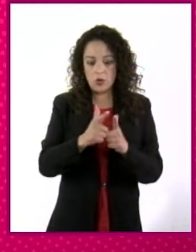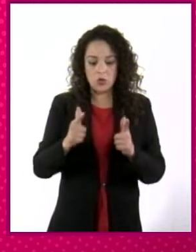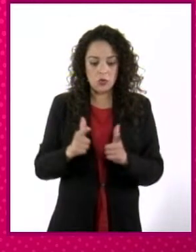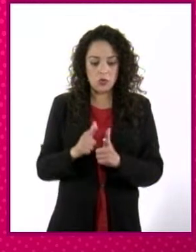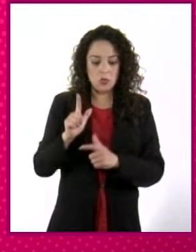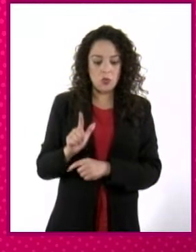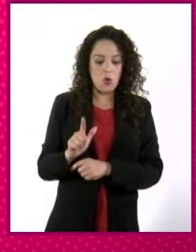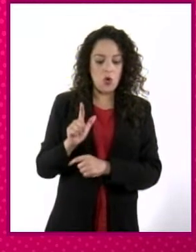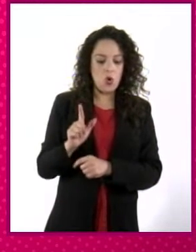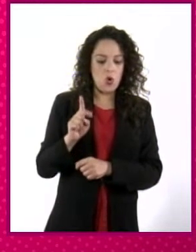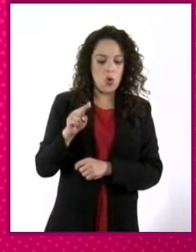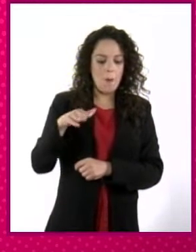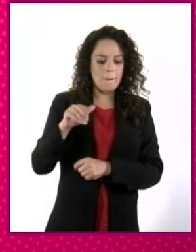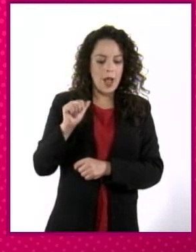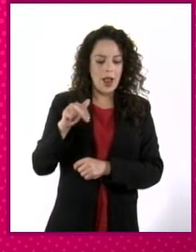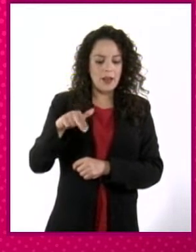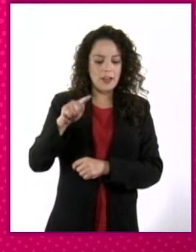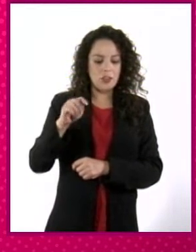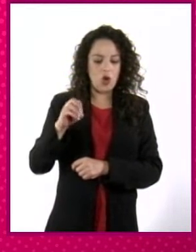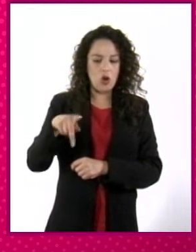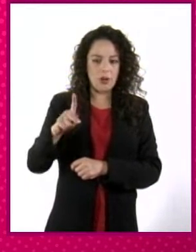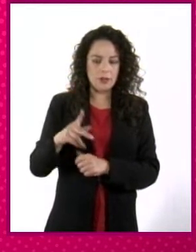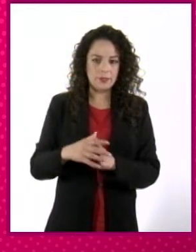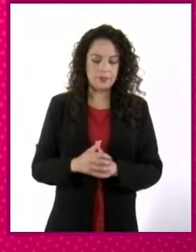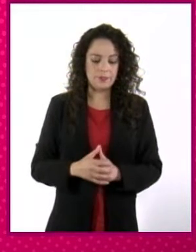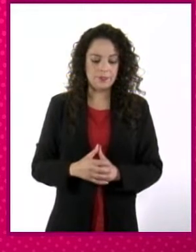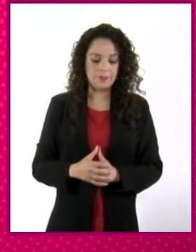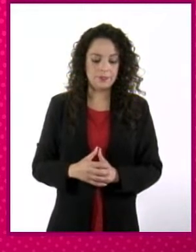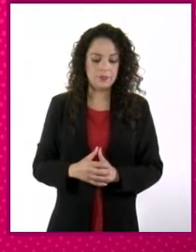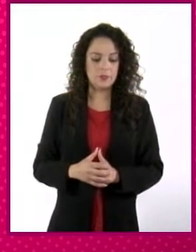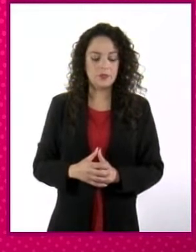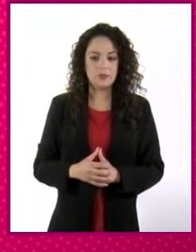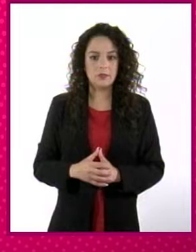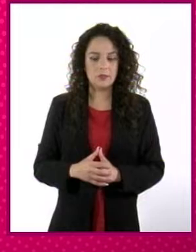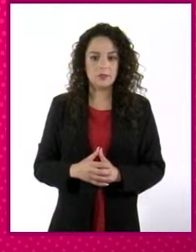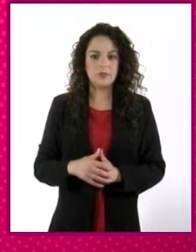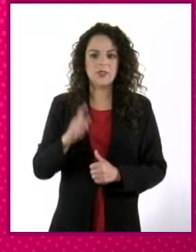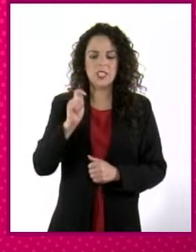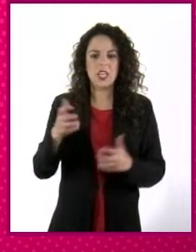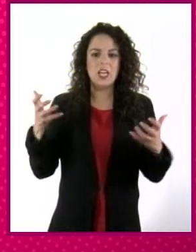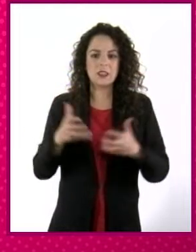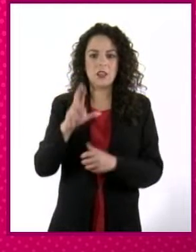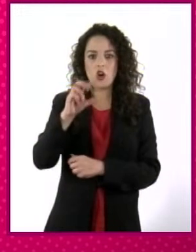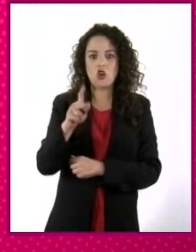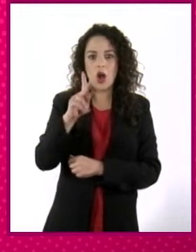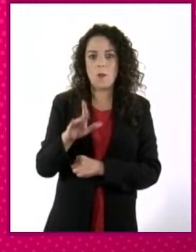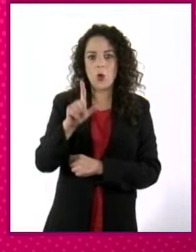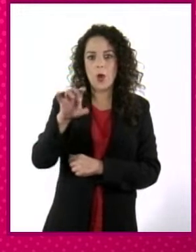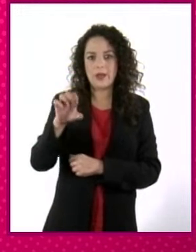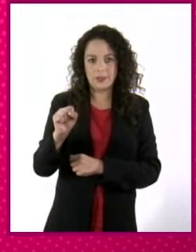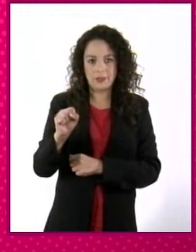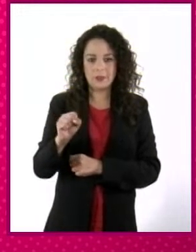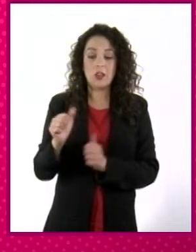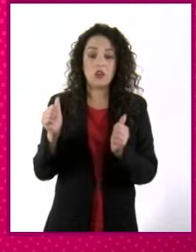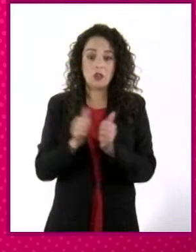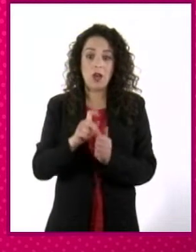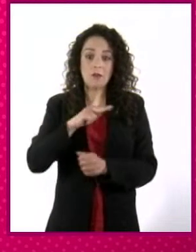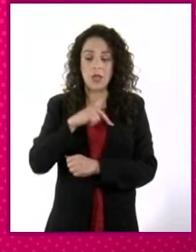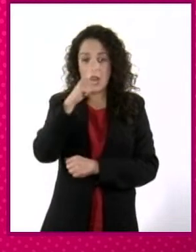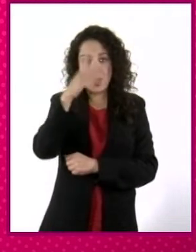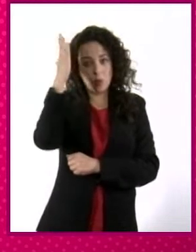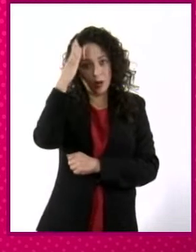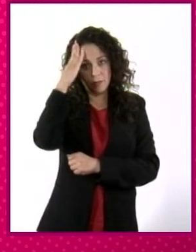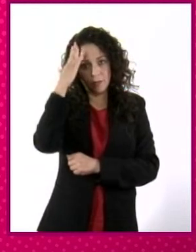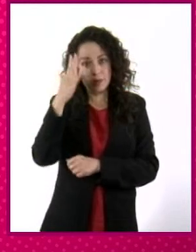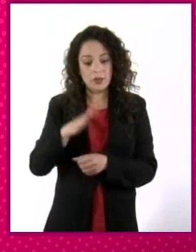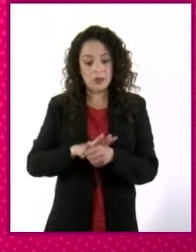Lumaltoc. Lumaltoc es una banda que se dedica a hacer rock y blues en nuestras lenguas maternas. En